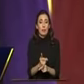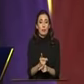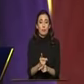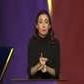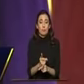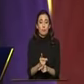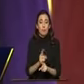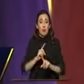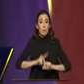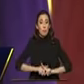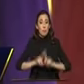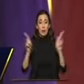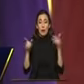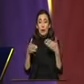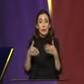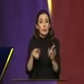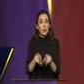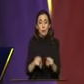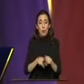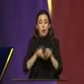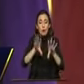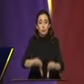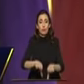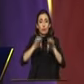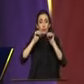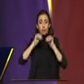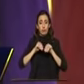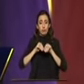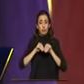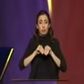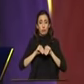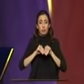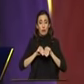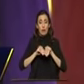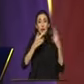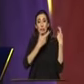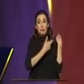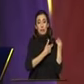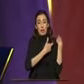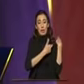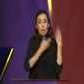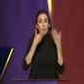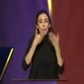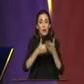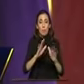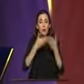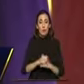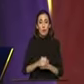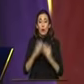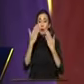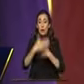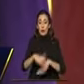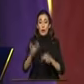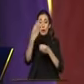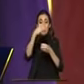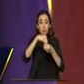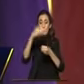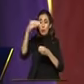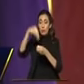precisamente vamos a asumir y hemos asumido ya en su parte el reto. Por citar un ejemplo, ya hemos